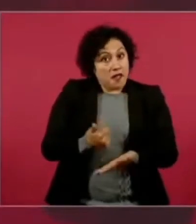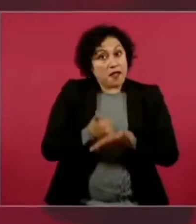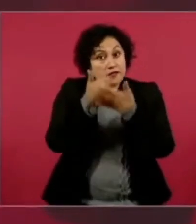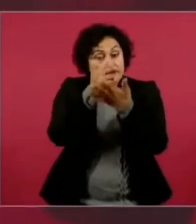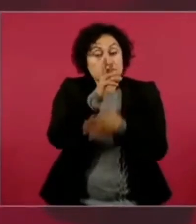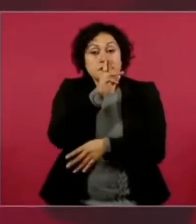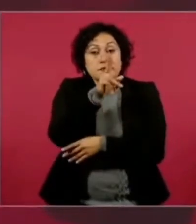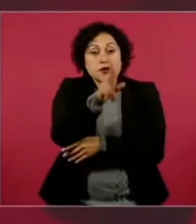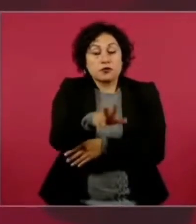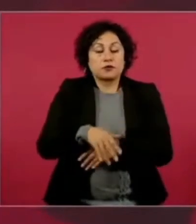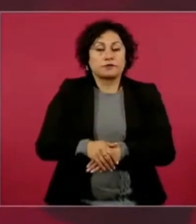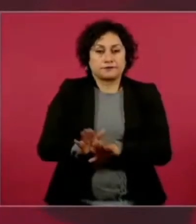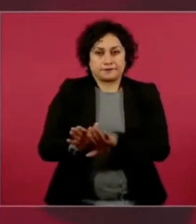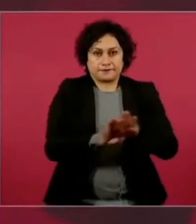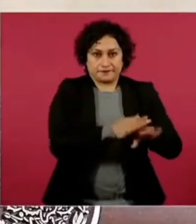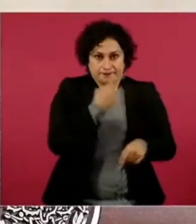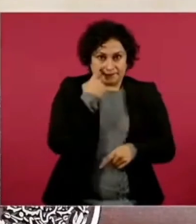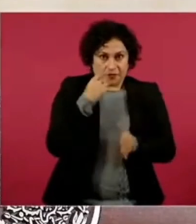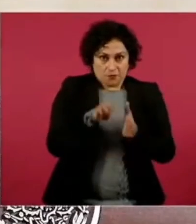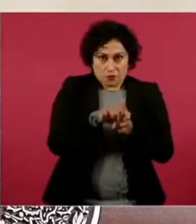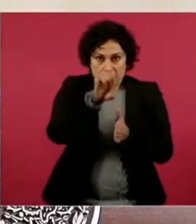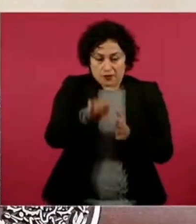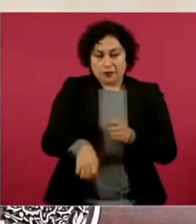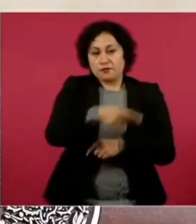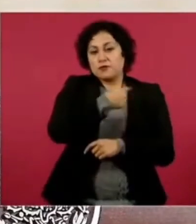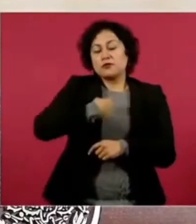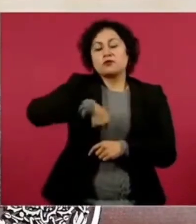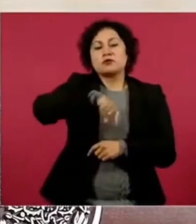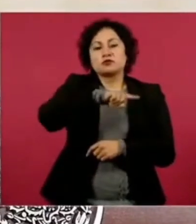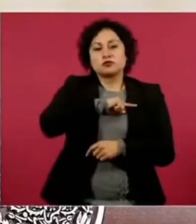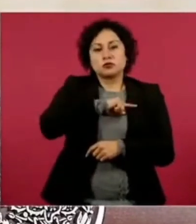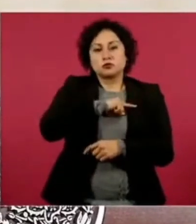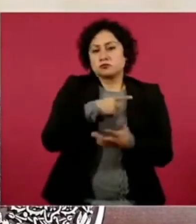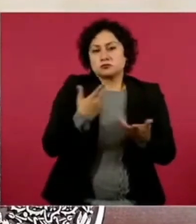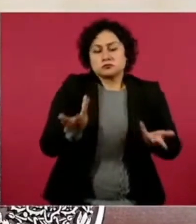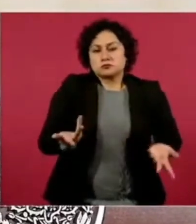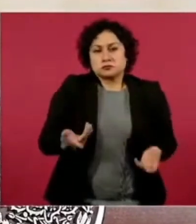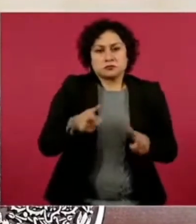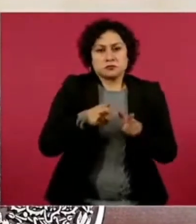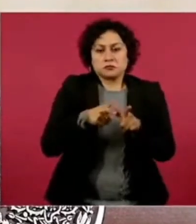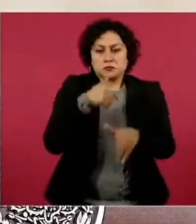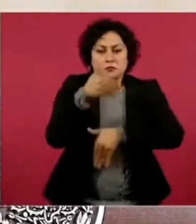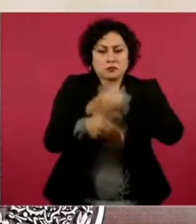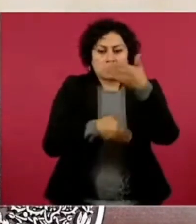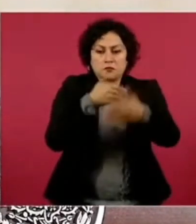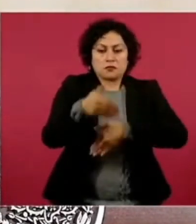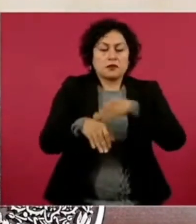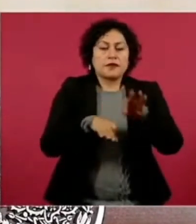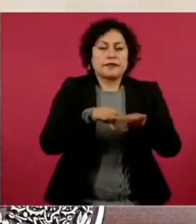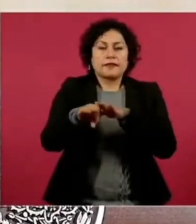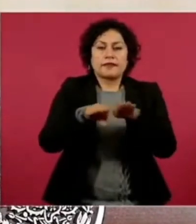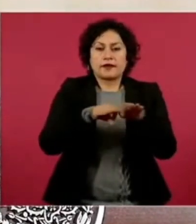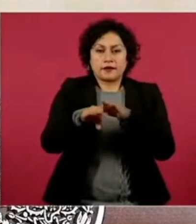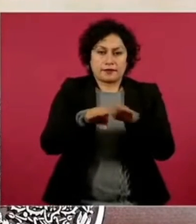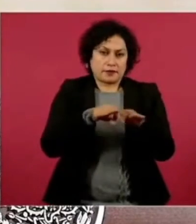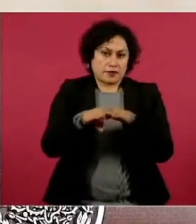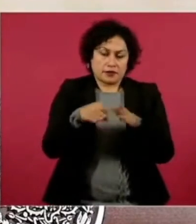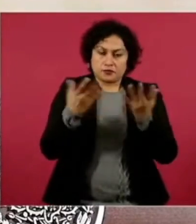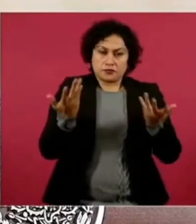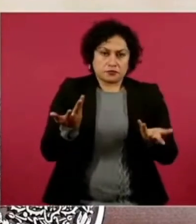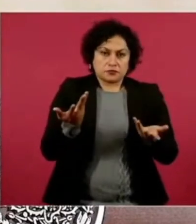Nosotros, por ejemplo, seguimos trabajando en cooperación con el